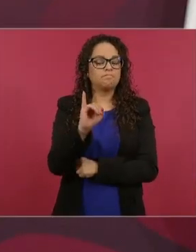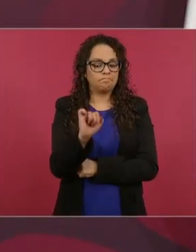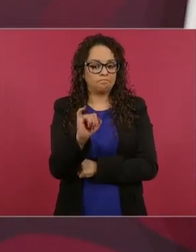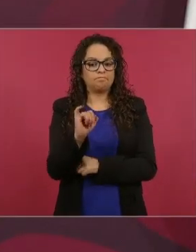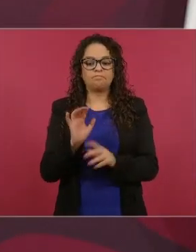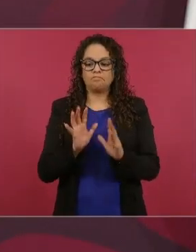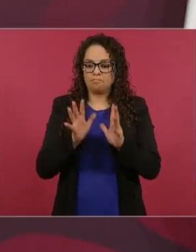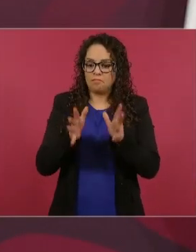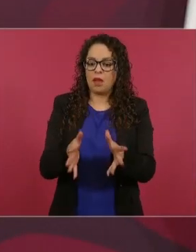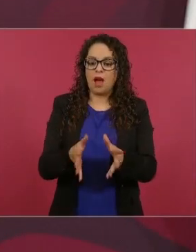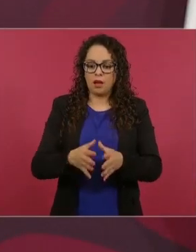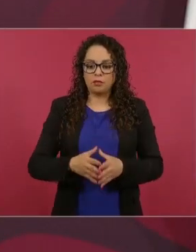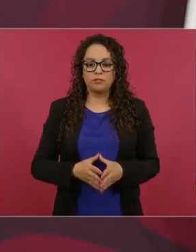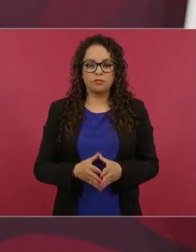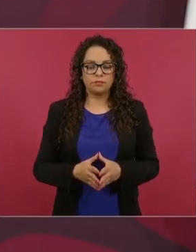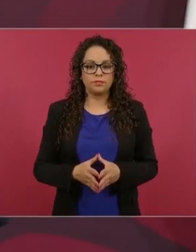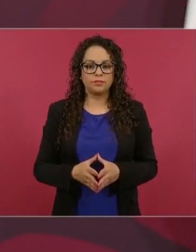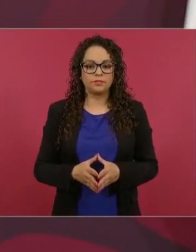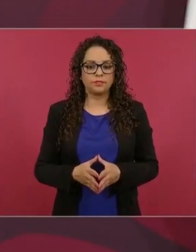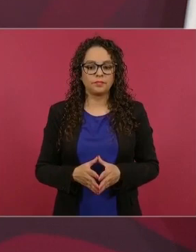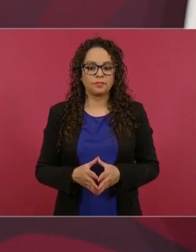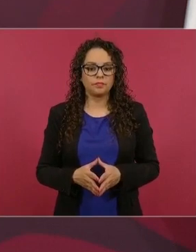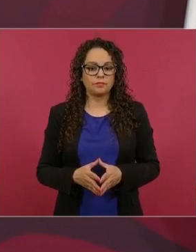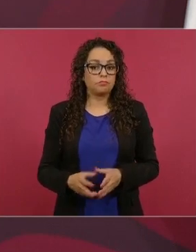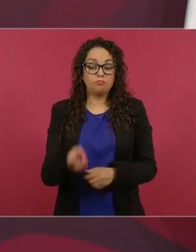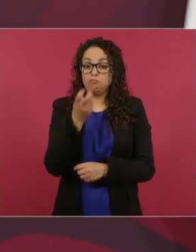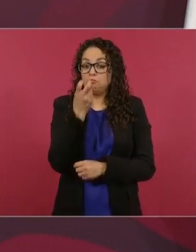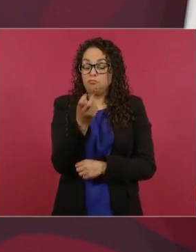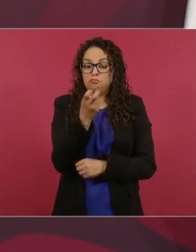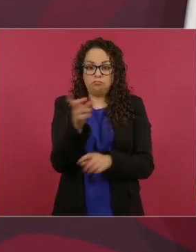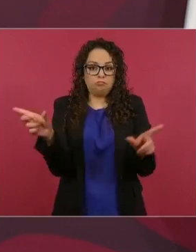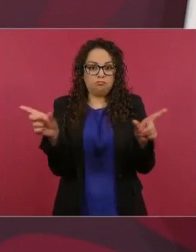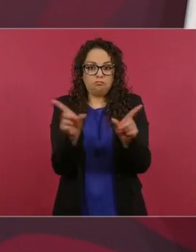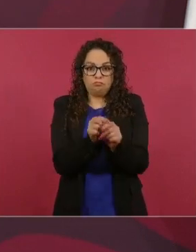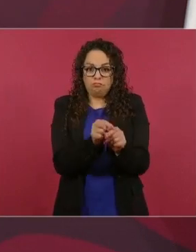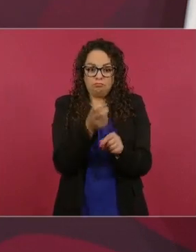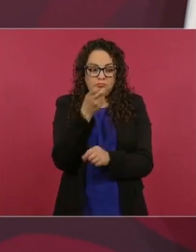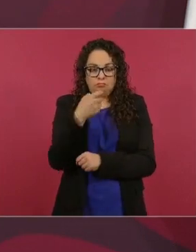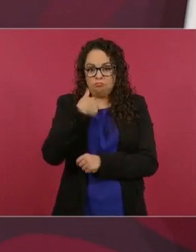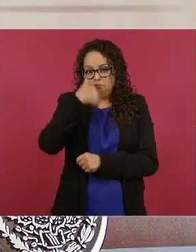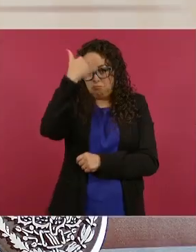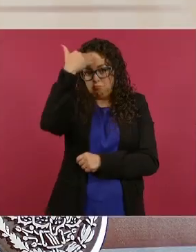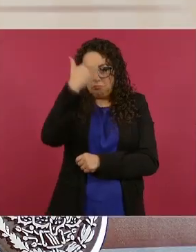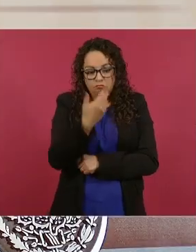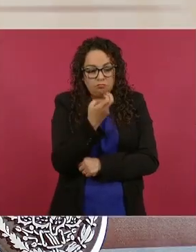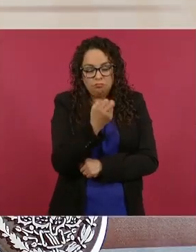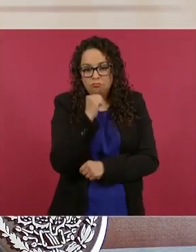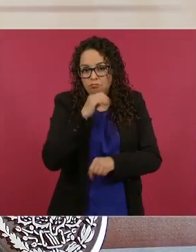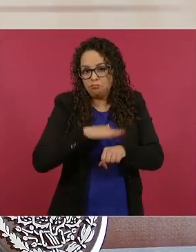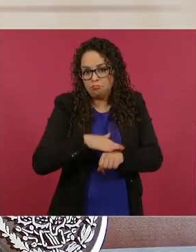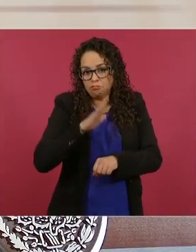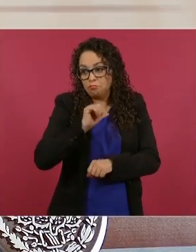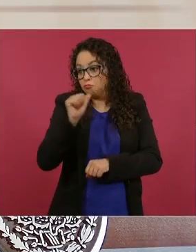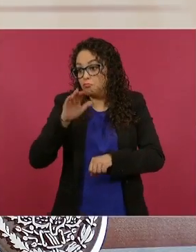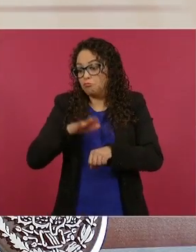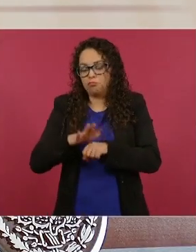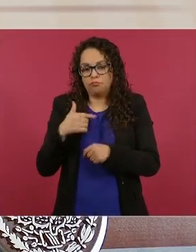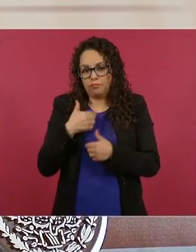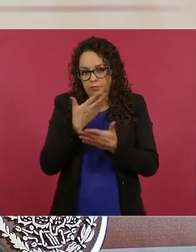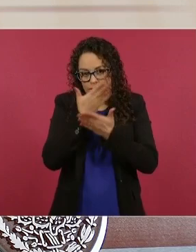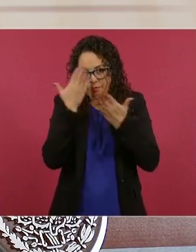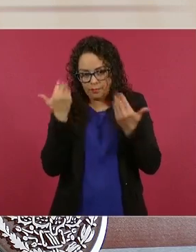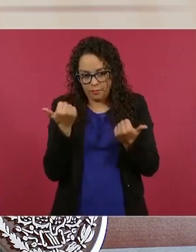Hasta ahí tengo información. Le voy a pedir a la secretaria de